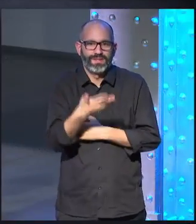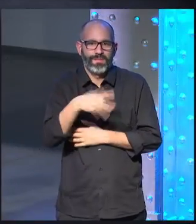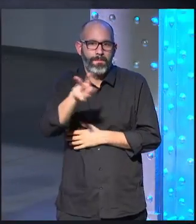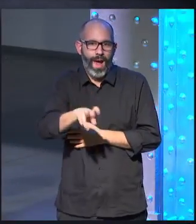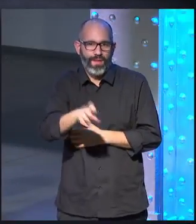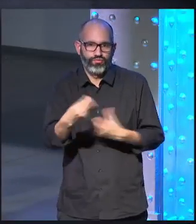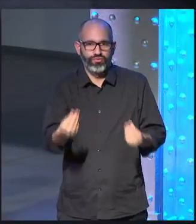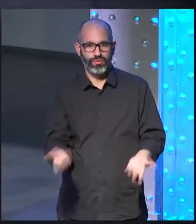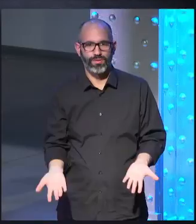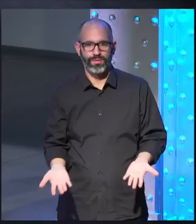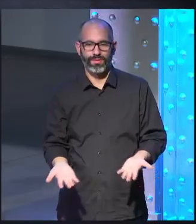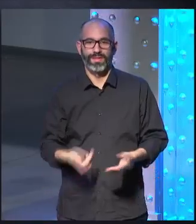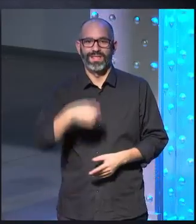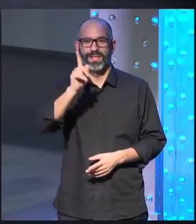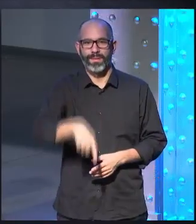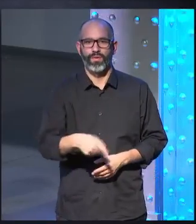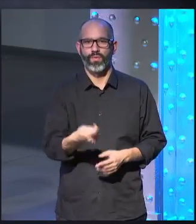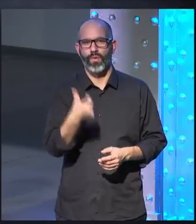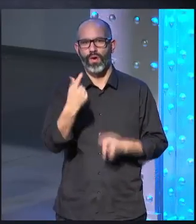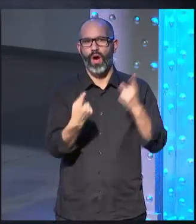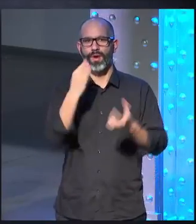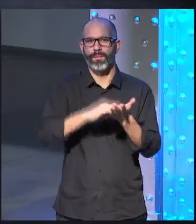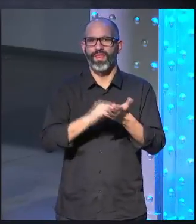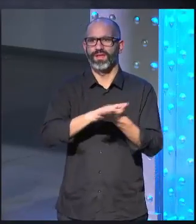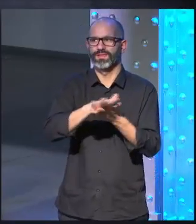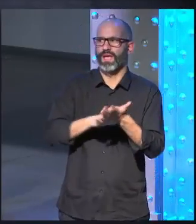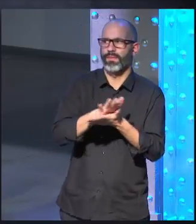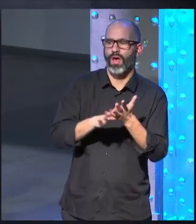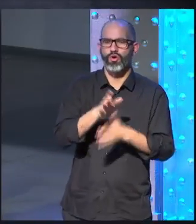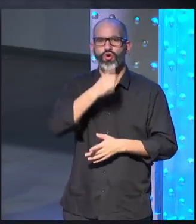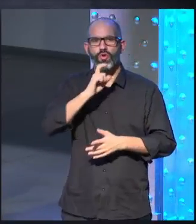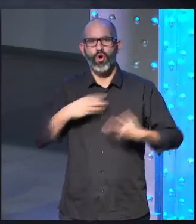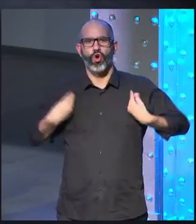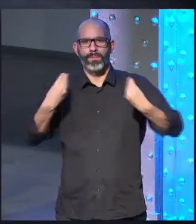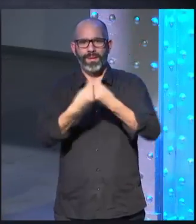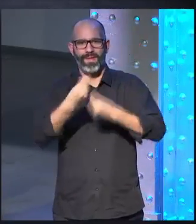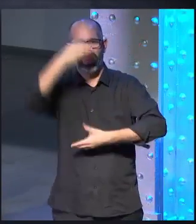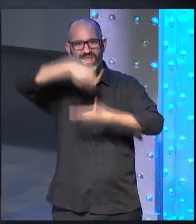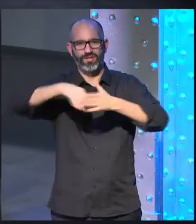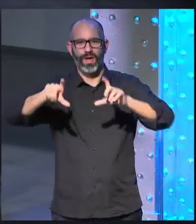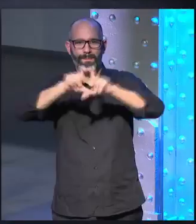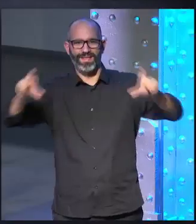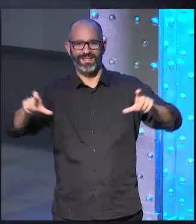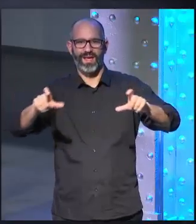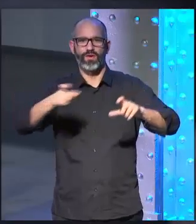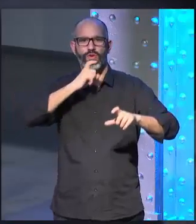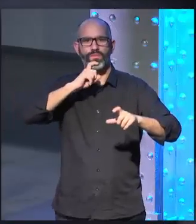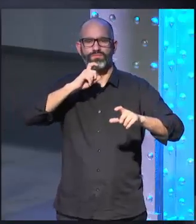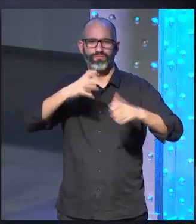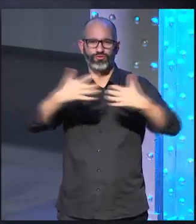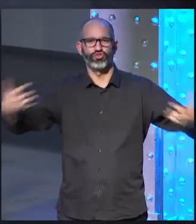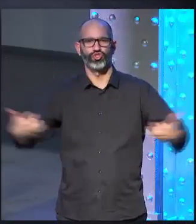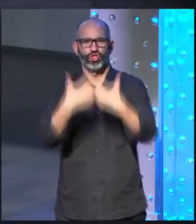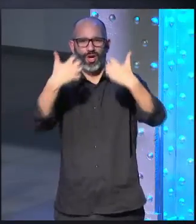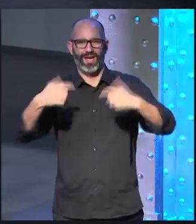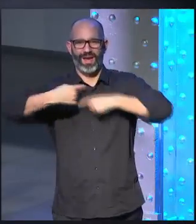útil, ¿no? Y un poco, por algunas cosas que se han comentado, cómo convivir dentro de la gran empresa con este choque generacional, ¿no?